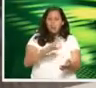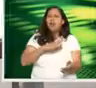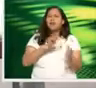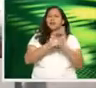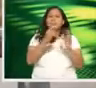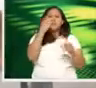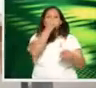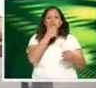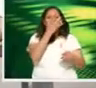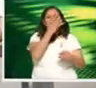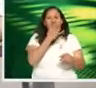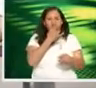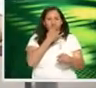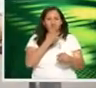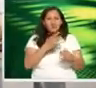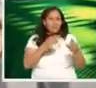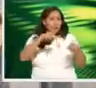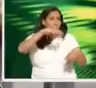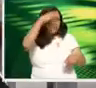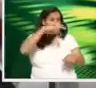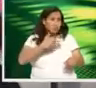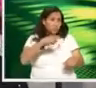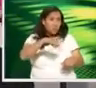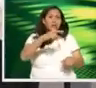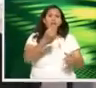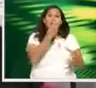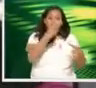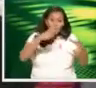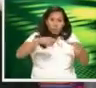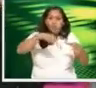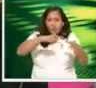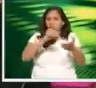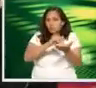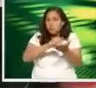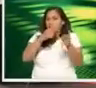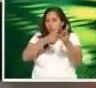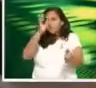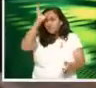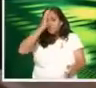muchísimos rasgos, simplemente en México, en la comida, tenemos